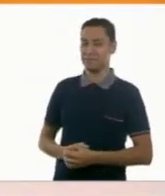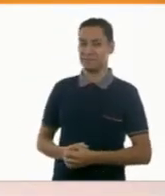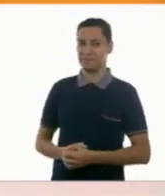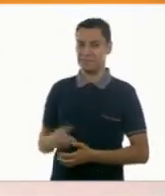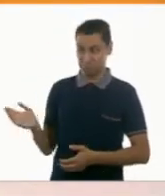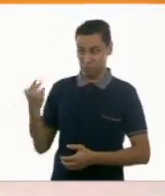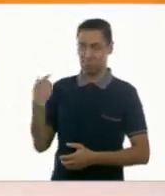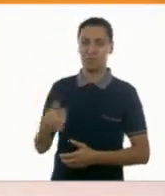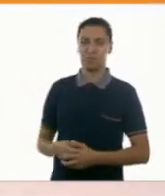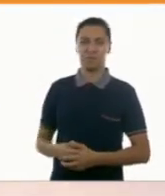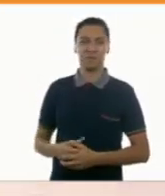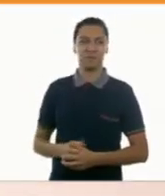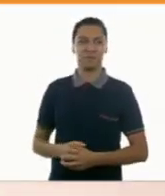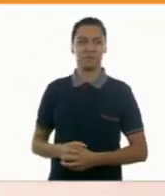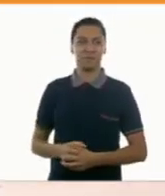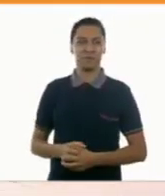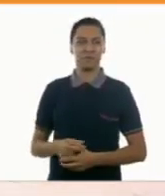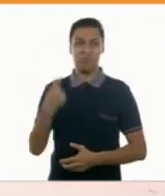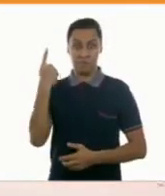1, 2, 3.